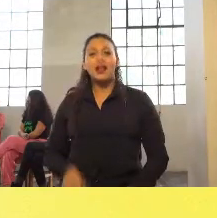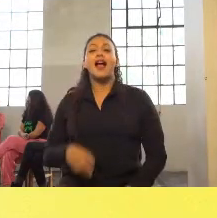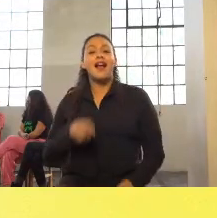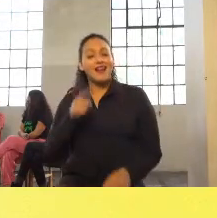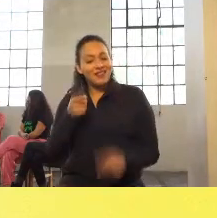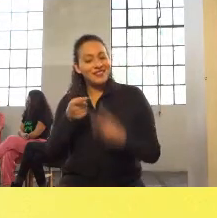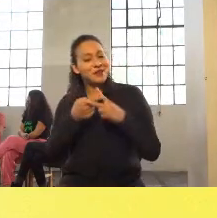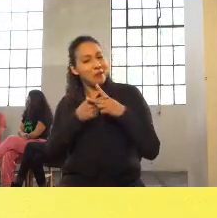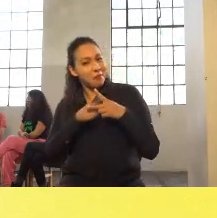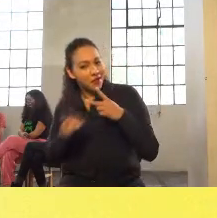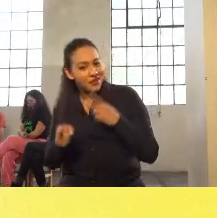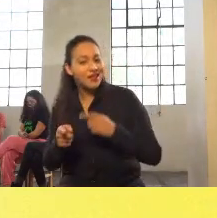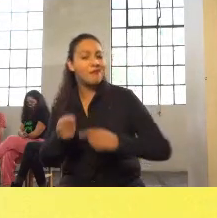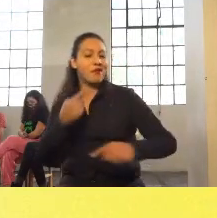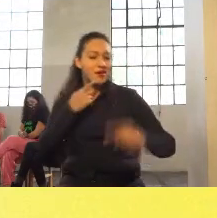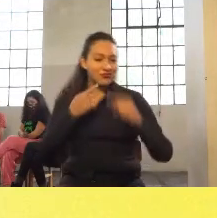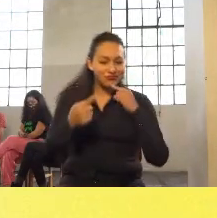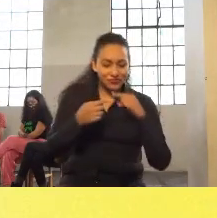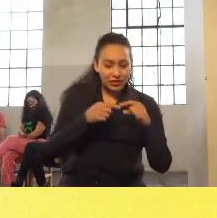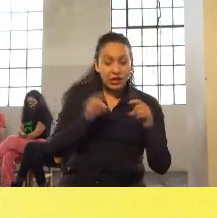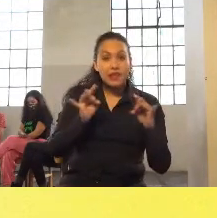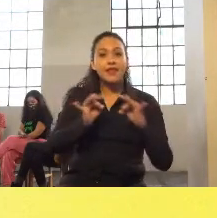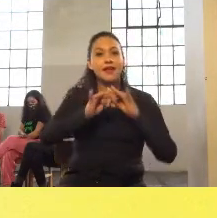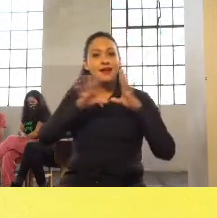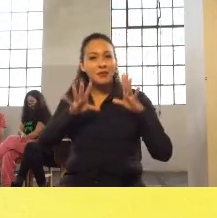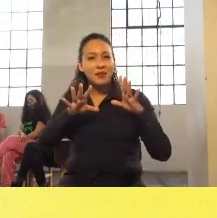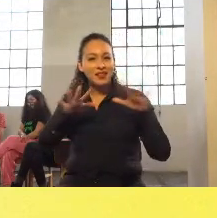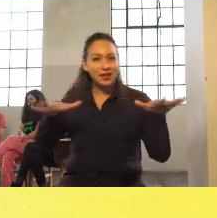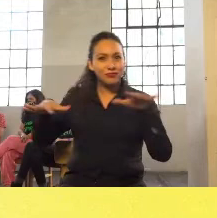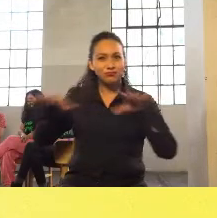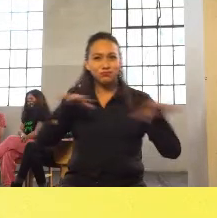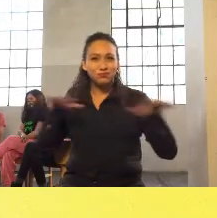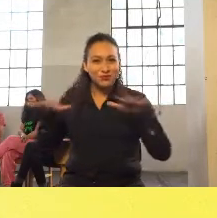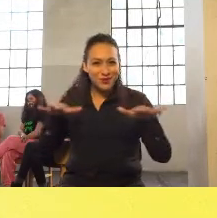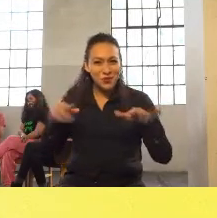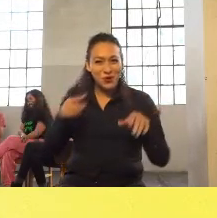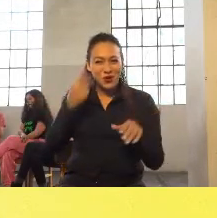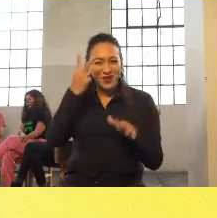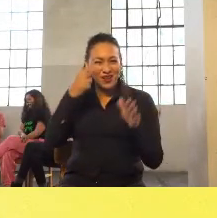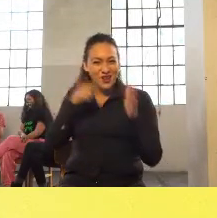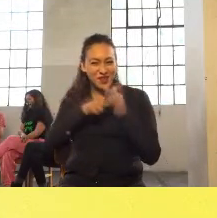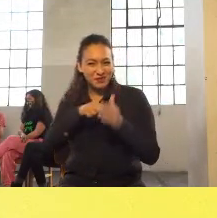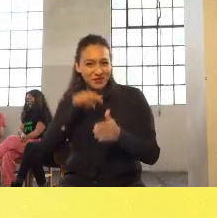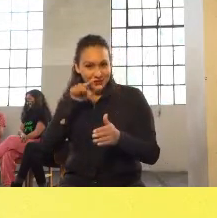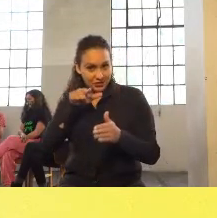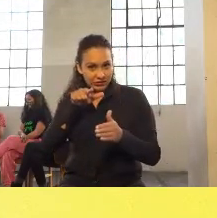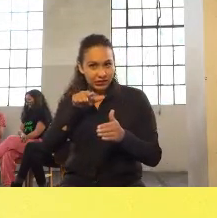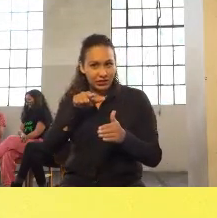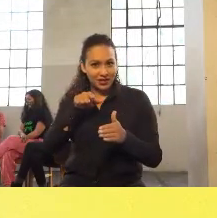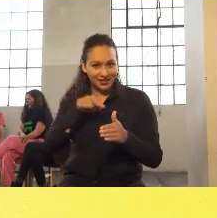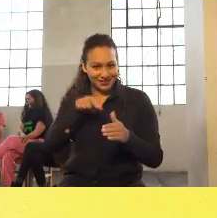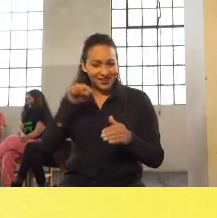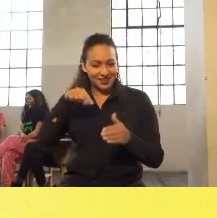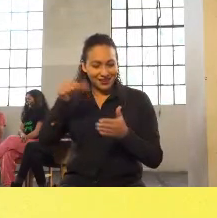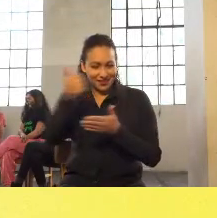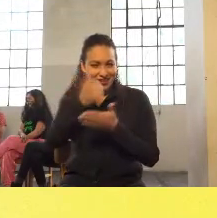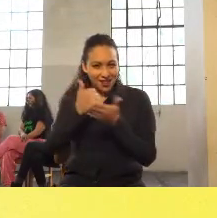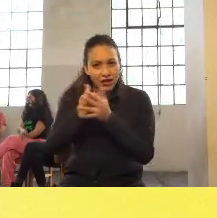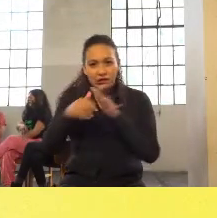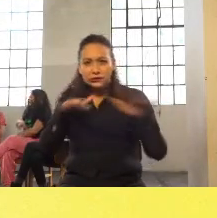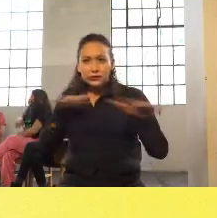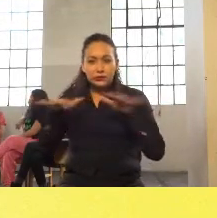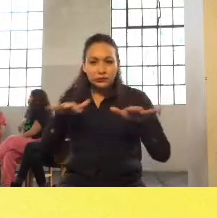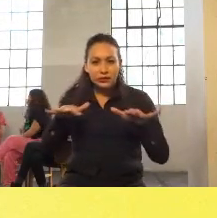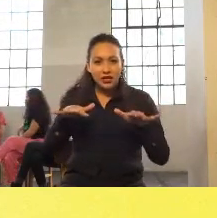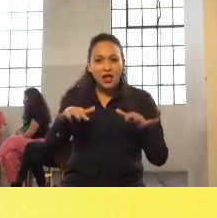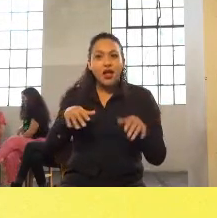discusiones. Ahora, viene el sismo en el 17 y viene el puño en alto y dijimos, es esto. O sea,